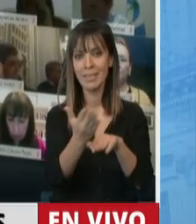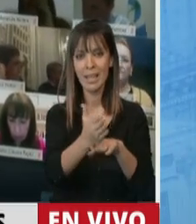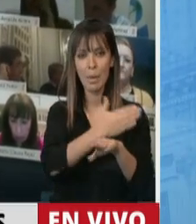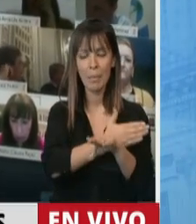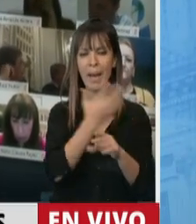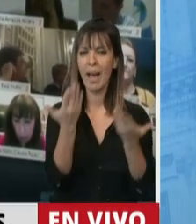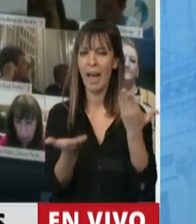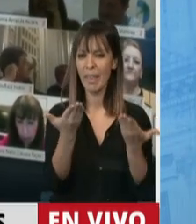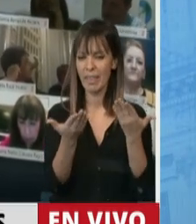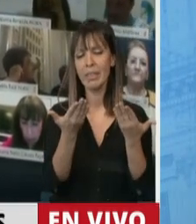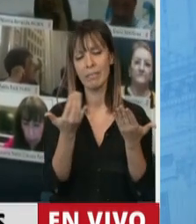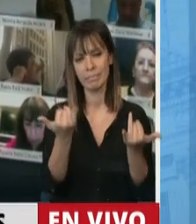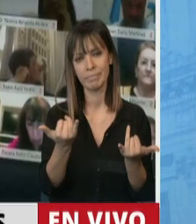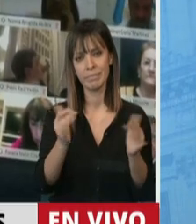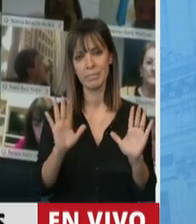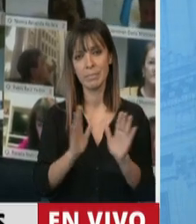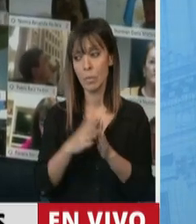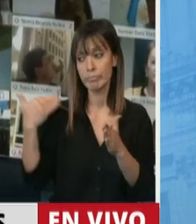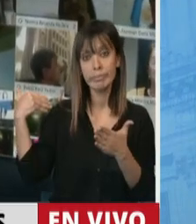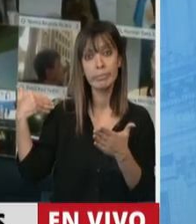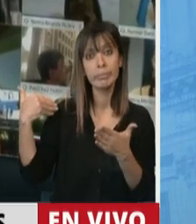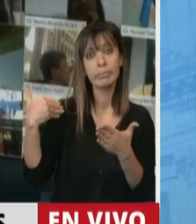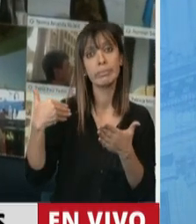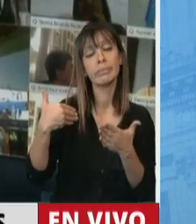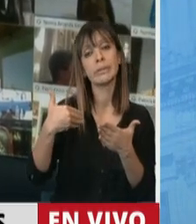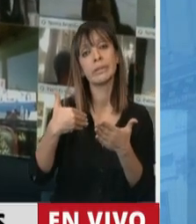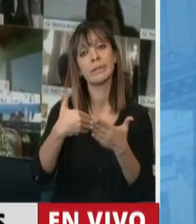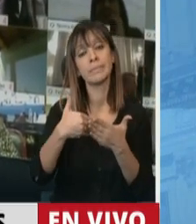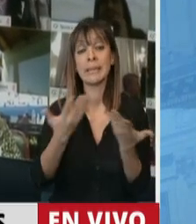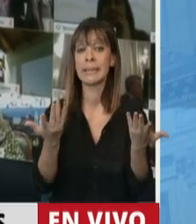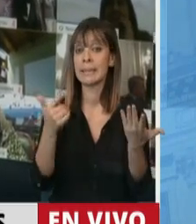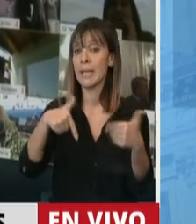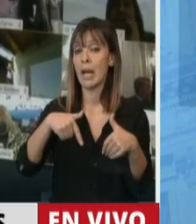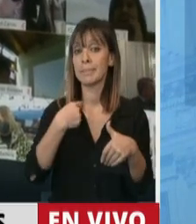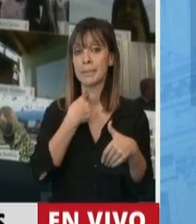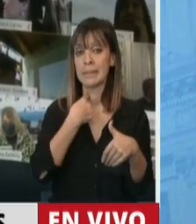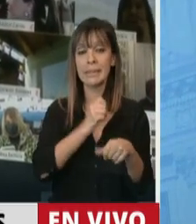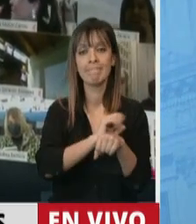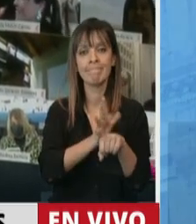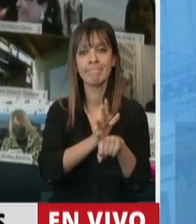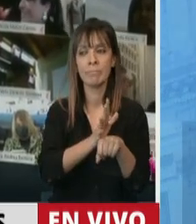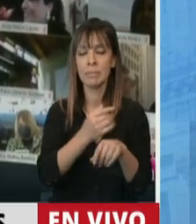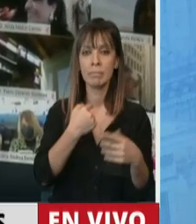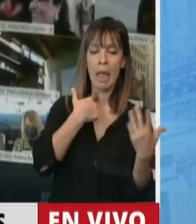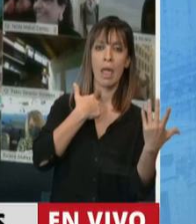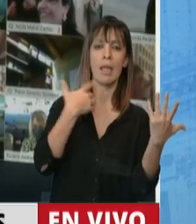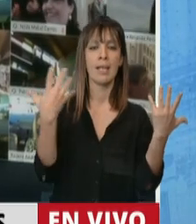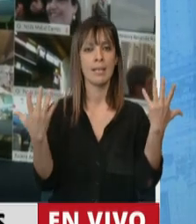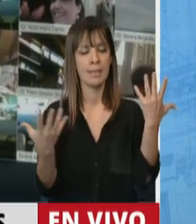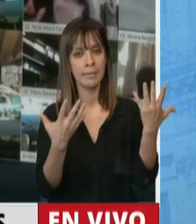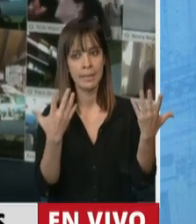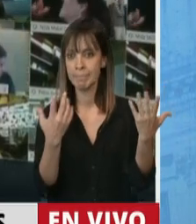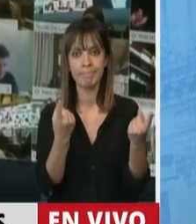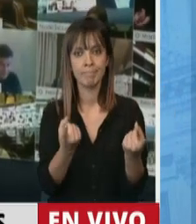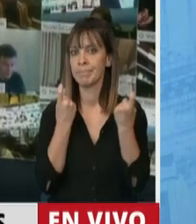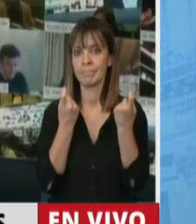que hace muchísimo tiempo que se está llevando a cabo y tristemente esta pandemia nos saca la venda de los ojos y nos deja ver hoy el